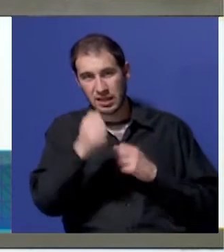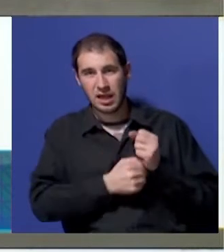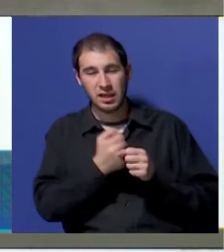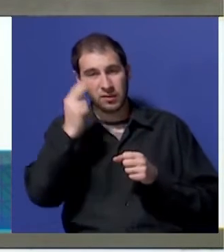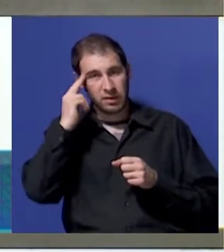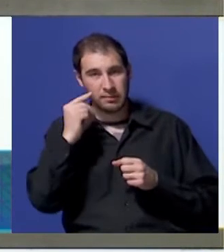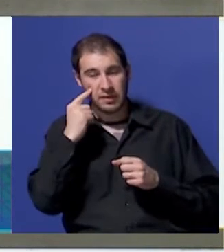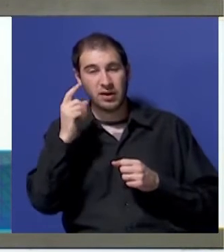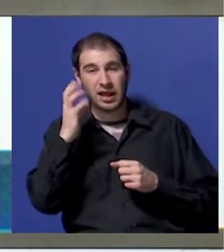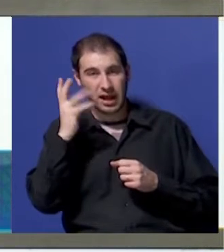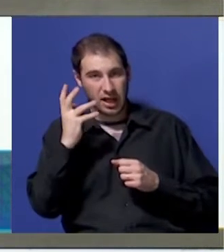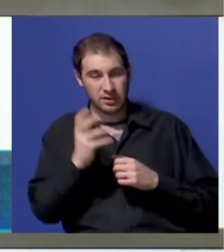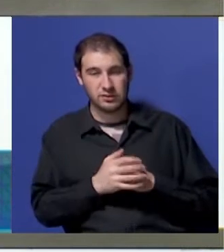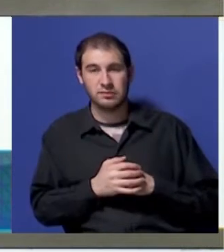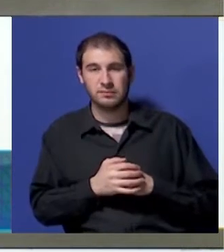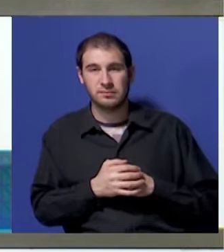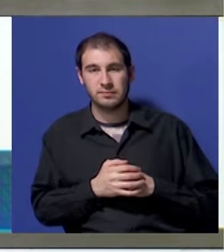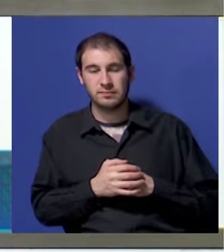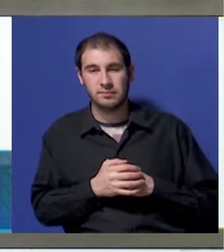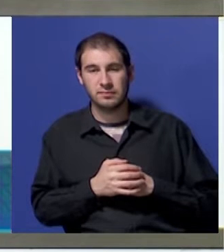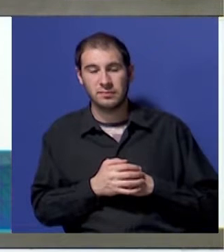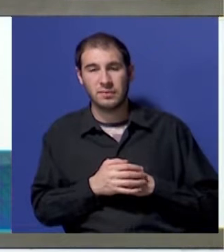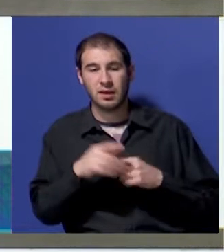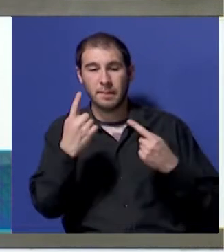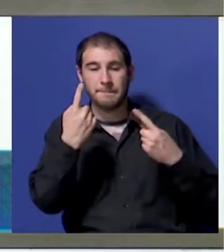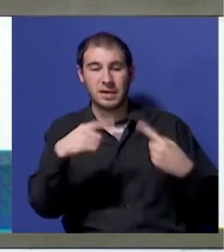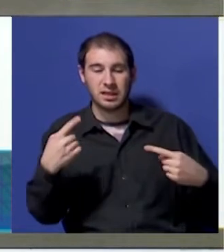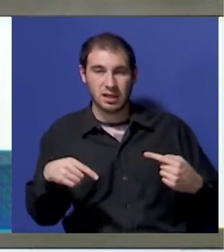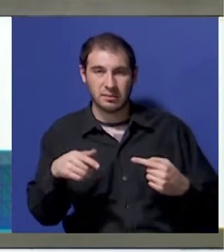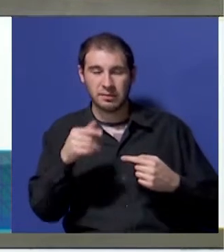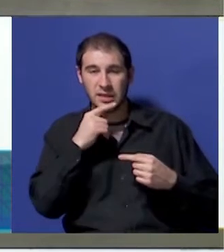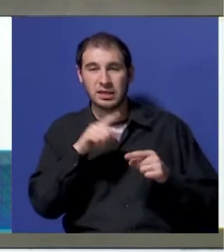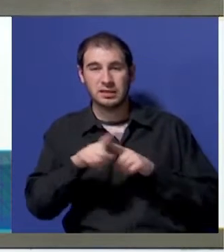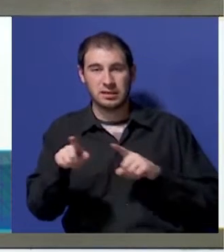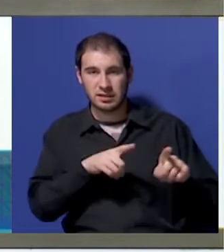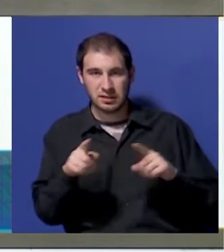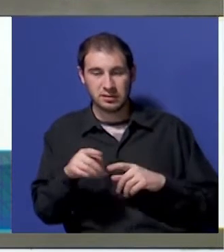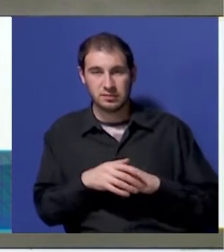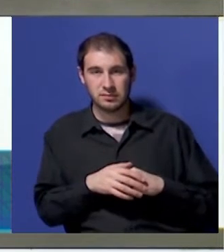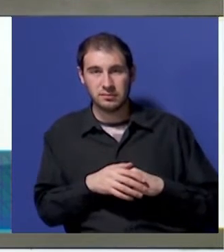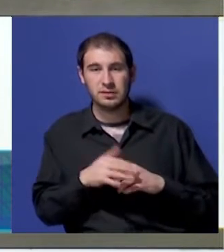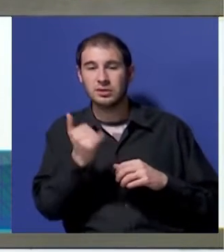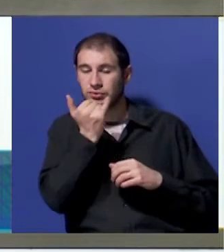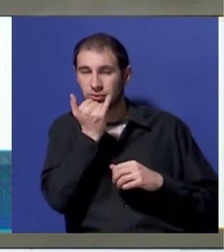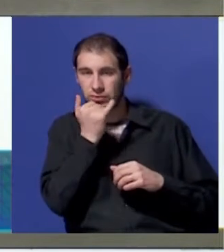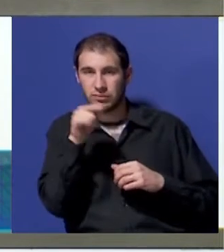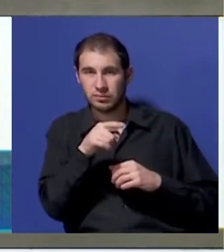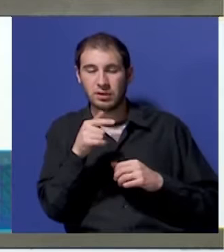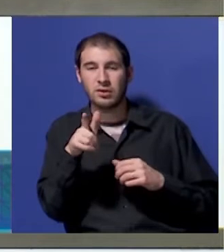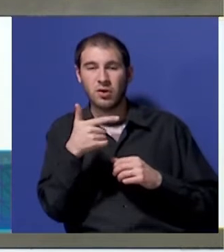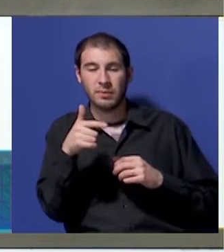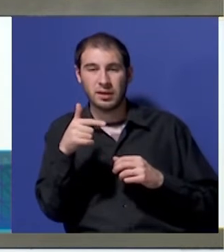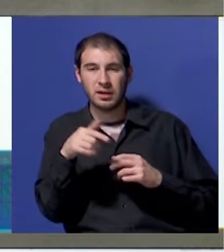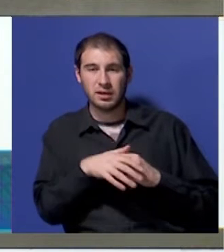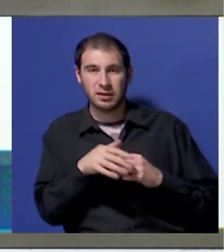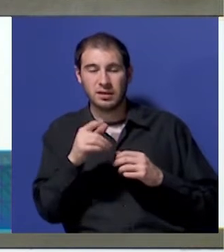al aire en la radio y los materiales entiendo que están en internet, o sea, a partir de YouTube. Hay documentales hechos sobre